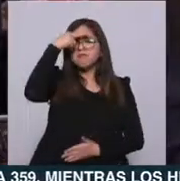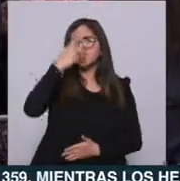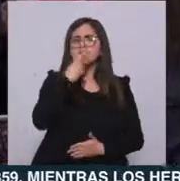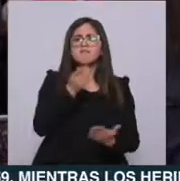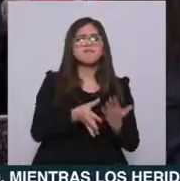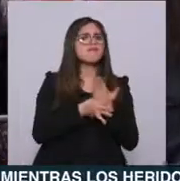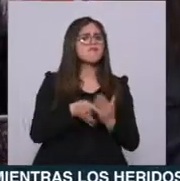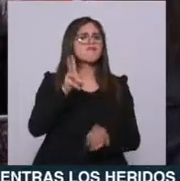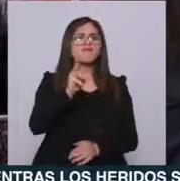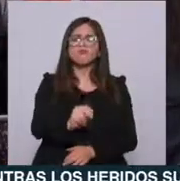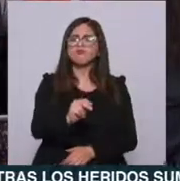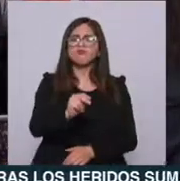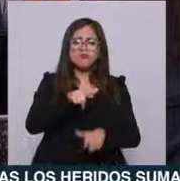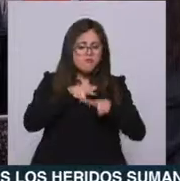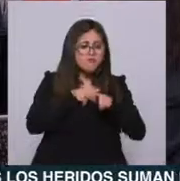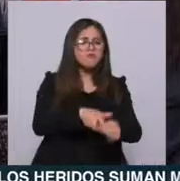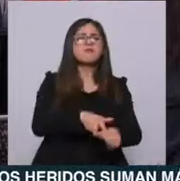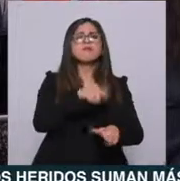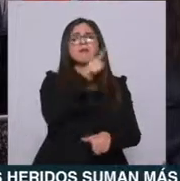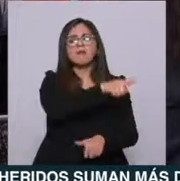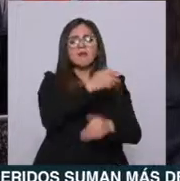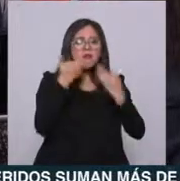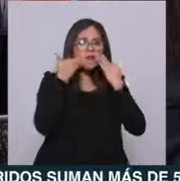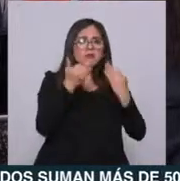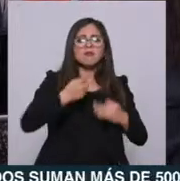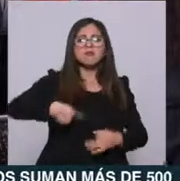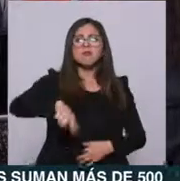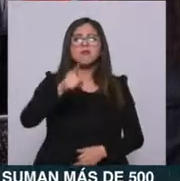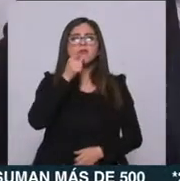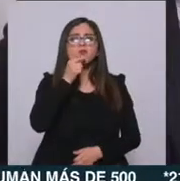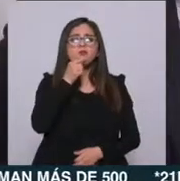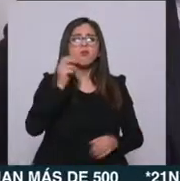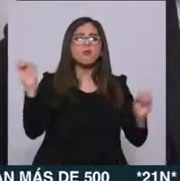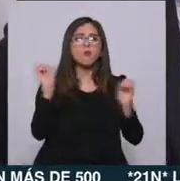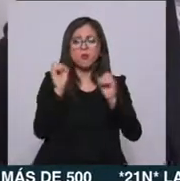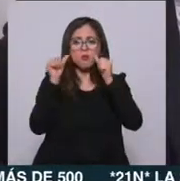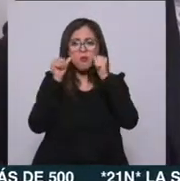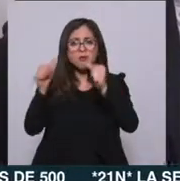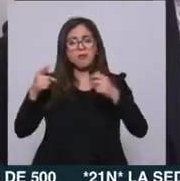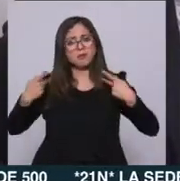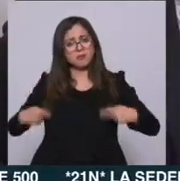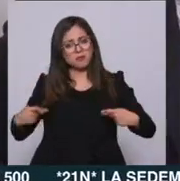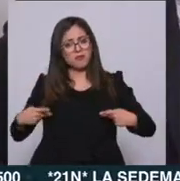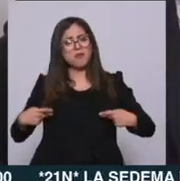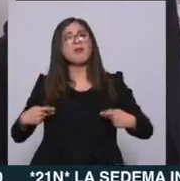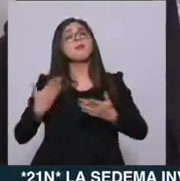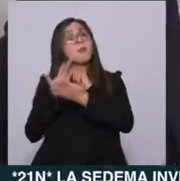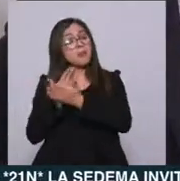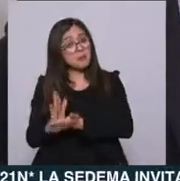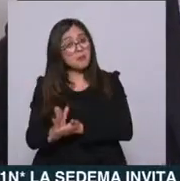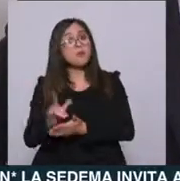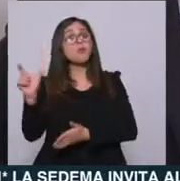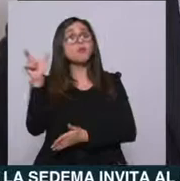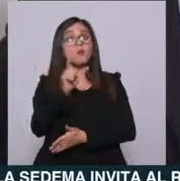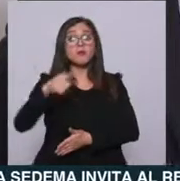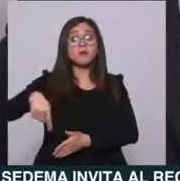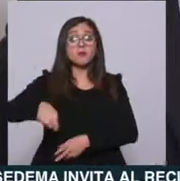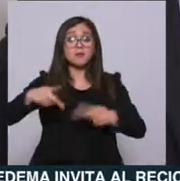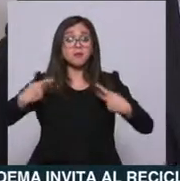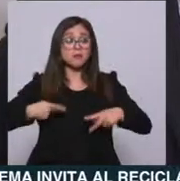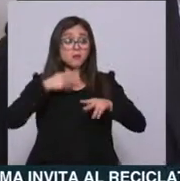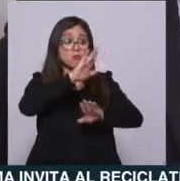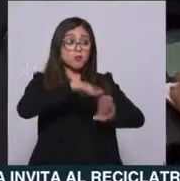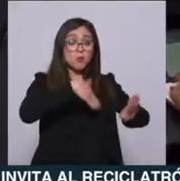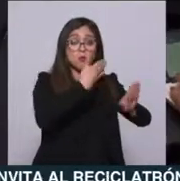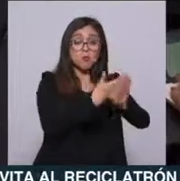malas prácticas de los policías hacia la ciudadanía. Pero también se les apoyará cuando sean agredidos por los